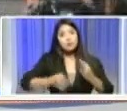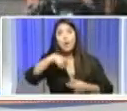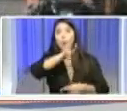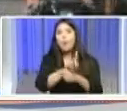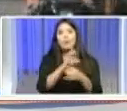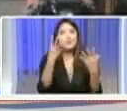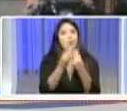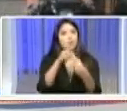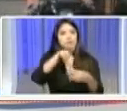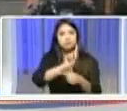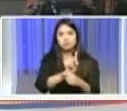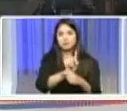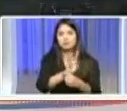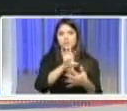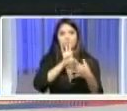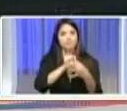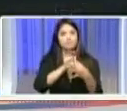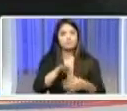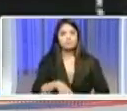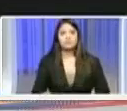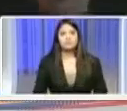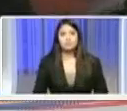poder.